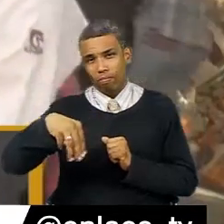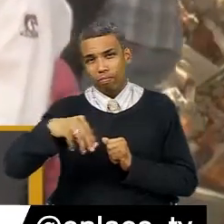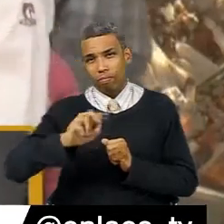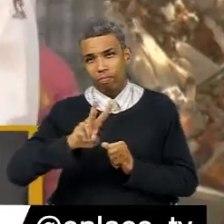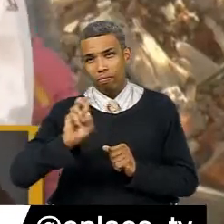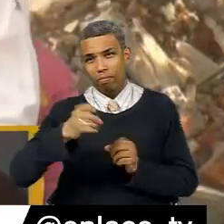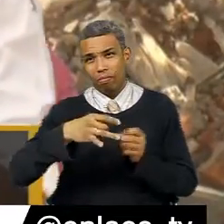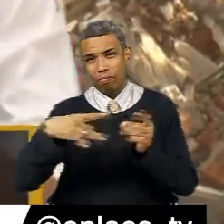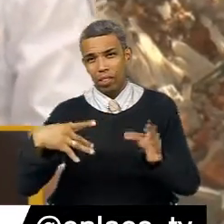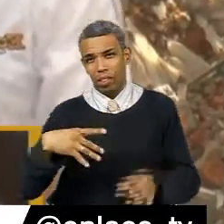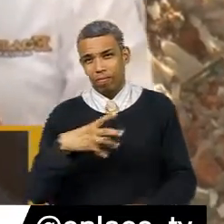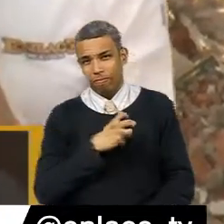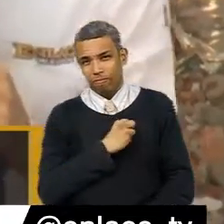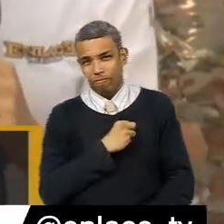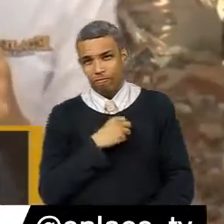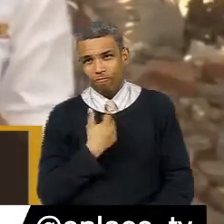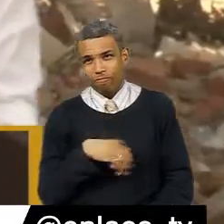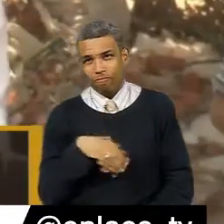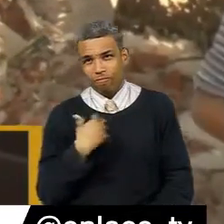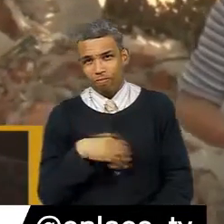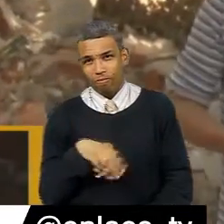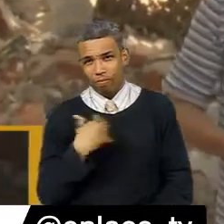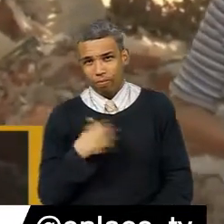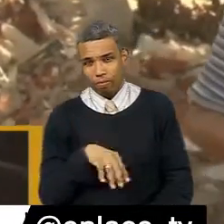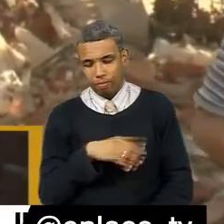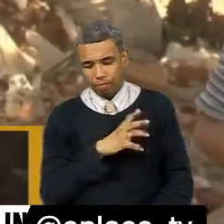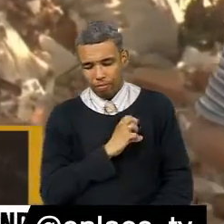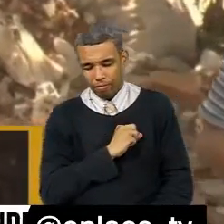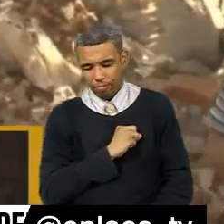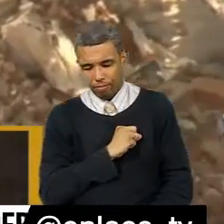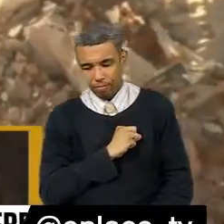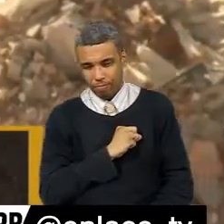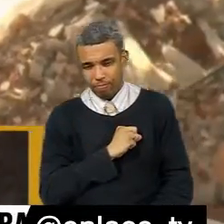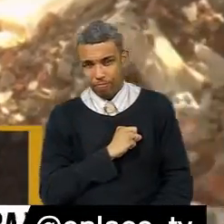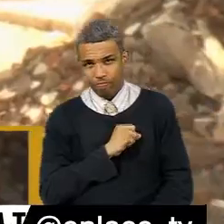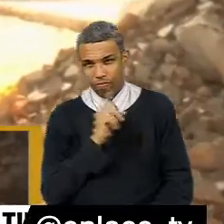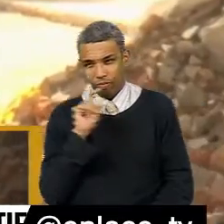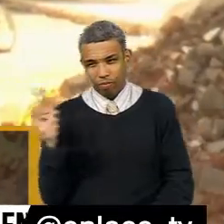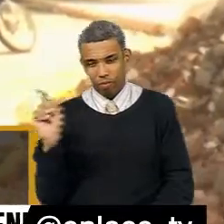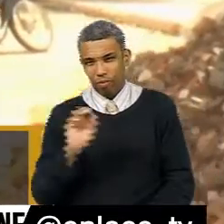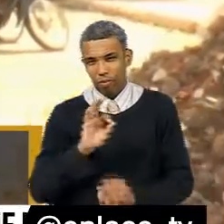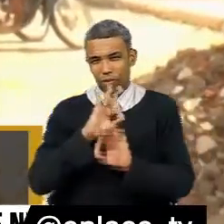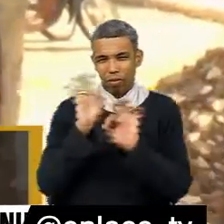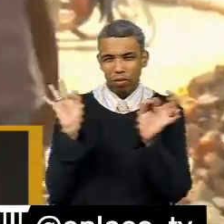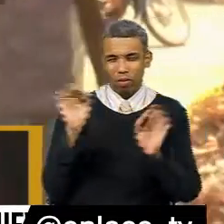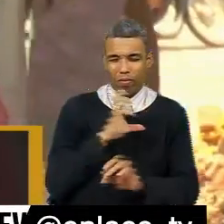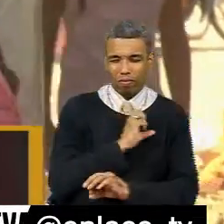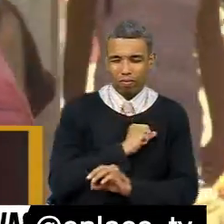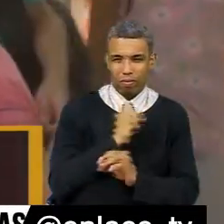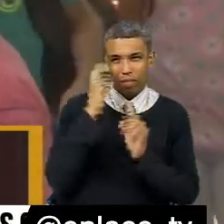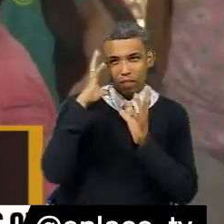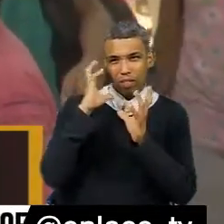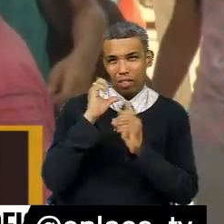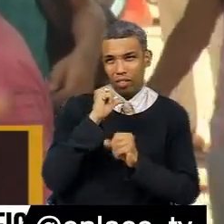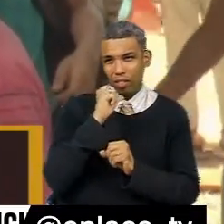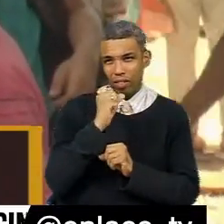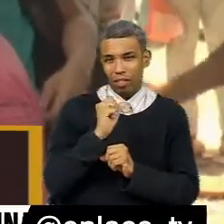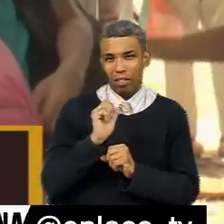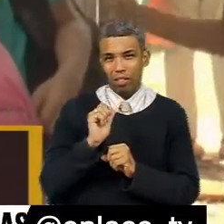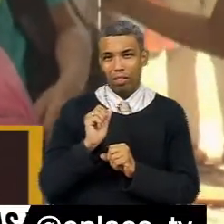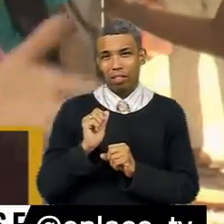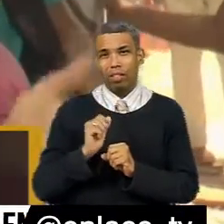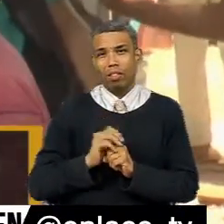Tranquila. Bueno, pues por obvias razones ella está bastante afectada. Ella también quería hacer la petición a las autoridades, en este caso a la fiscalía, para que agilicen